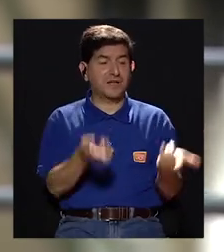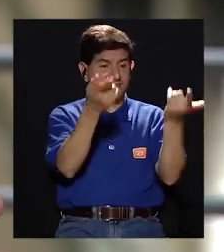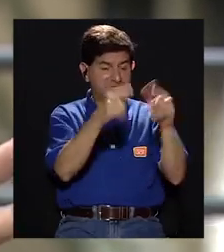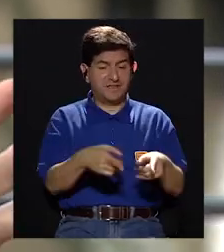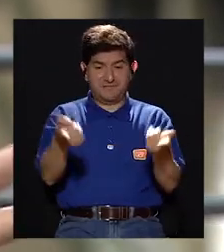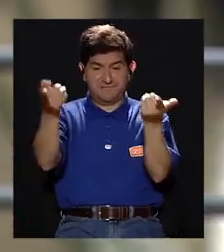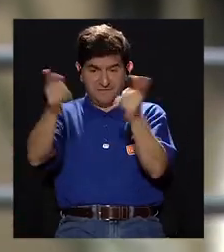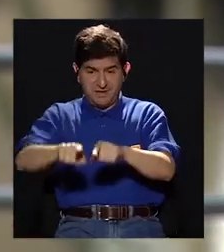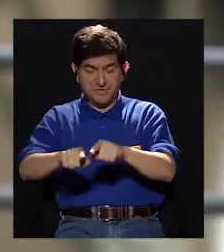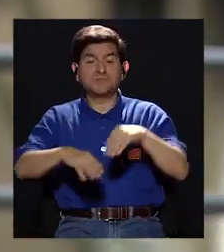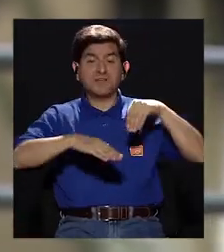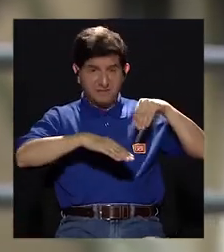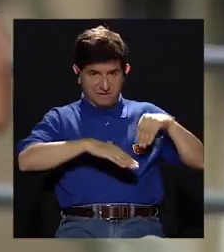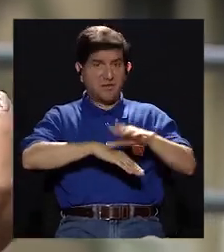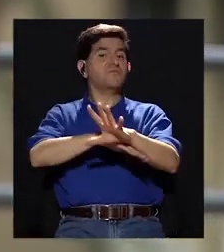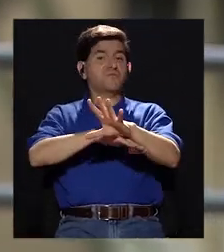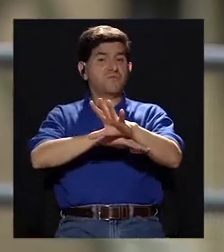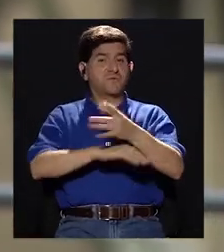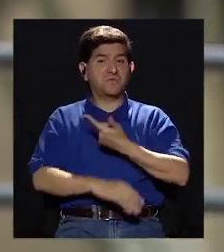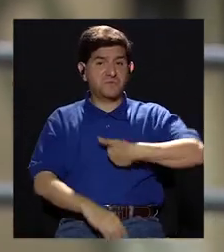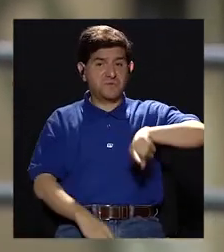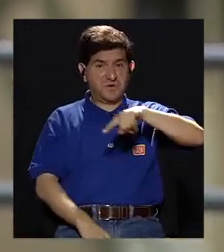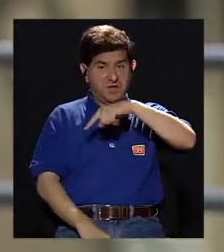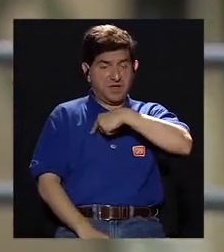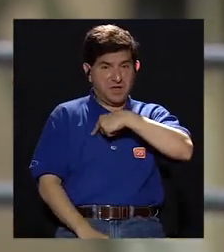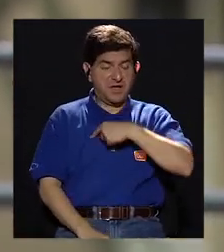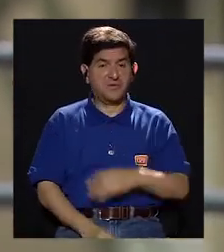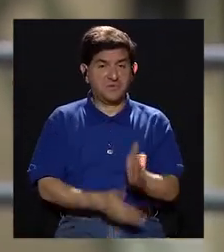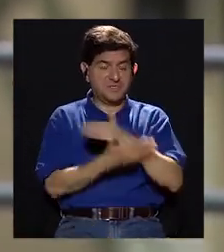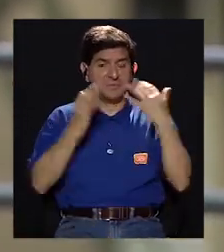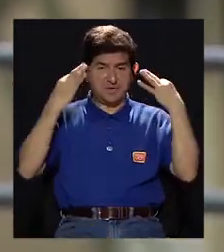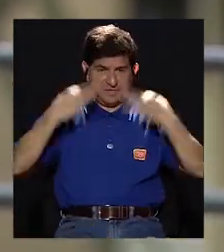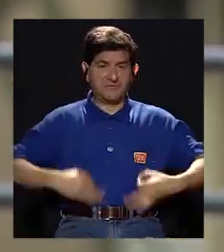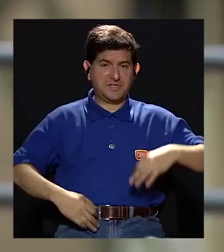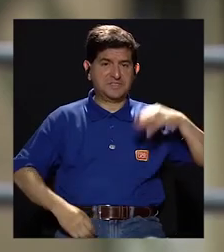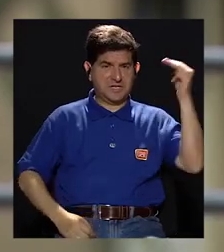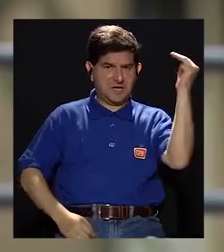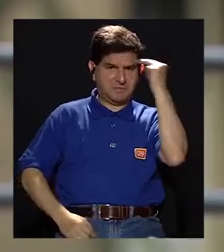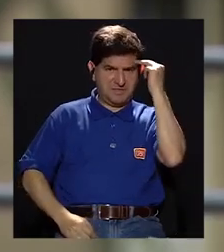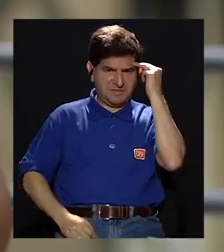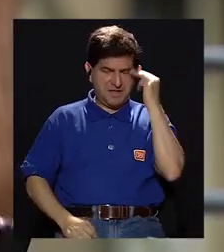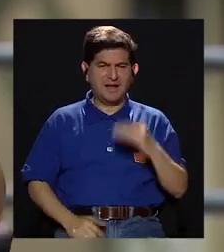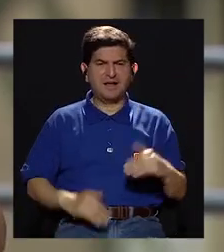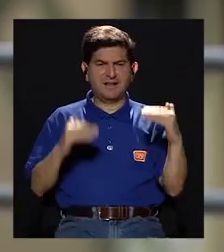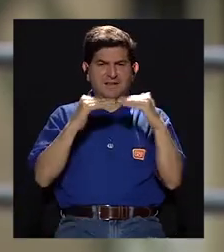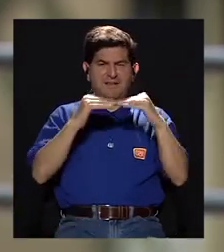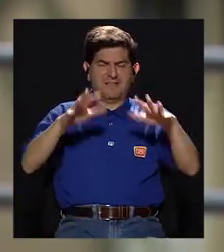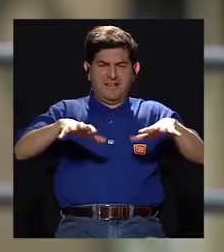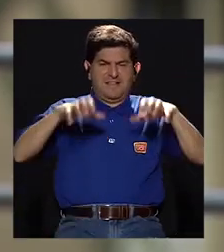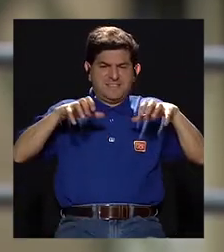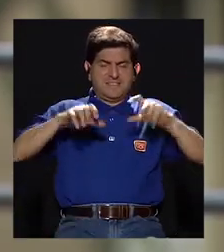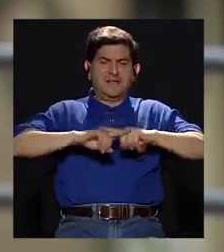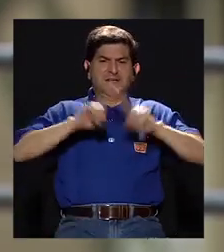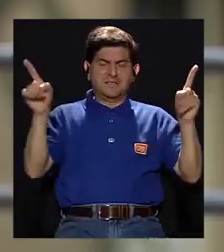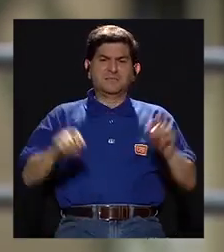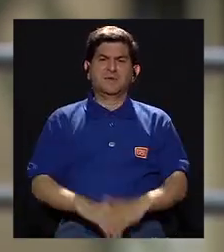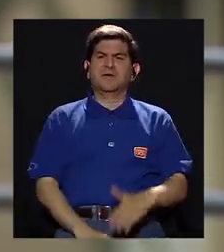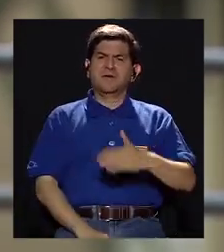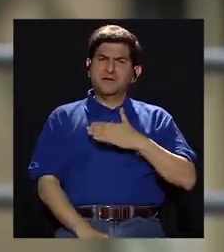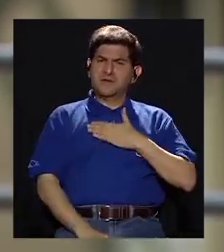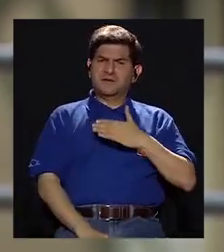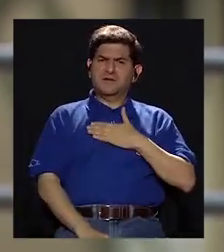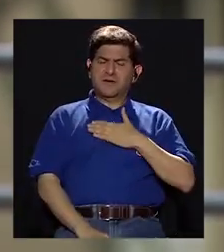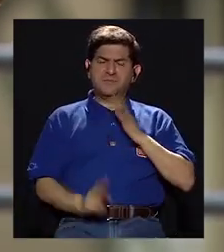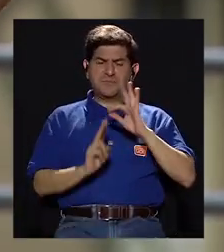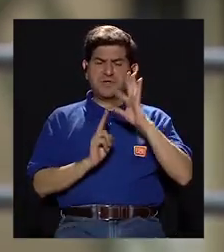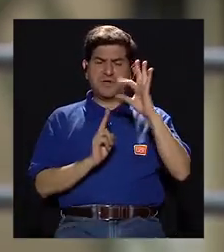ya de lo que está pasando y que influye en nuestra parte física y mental, en los niveles de estrés, pero ¿qué